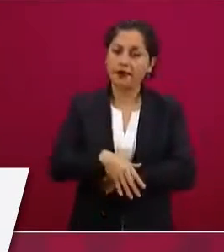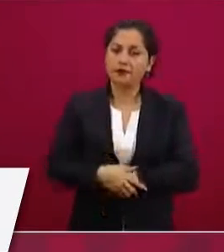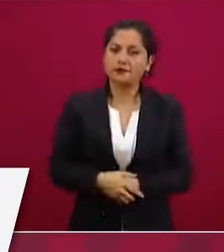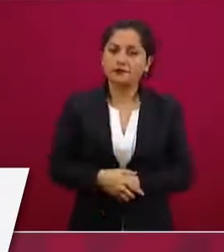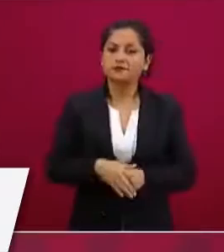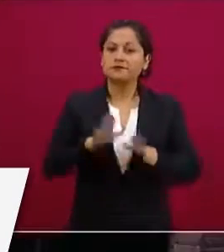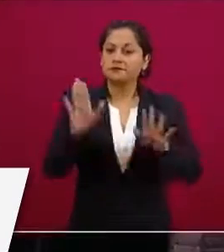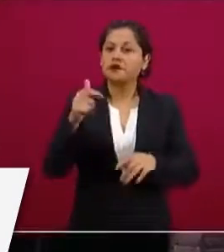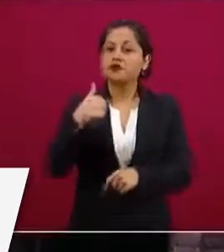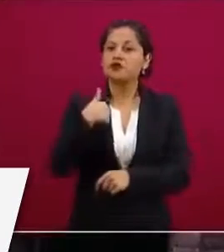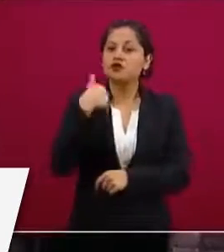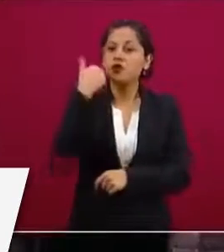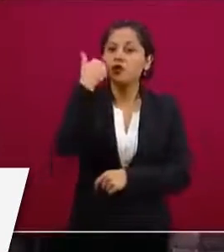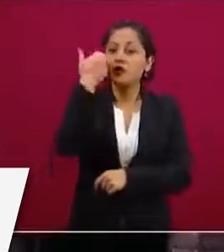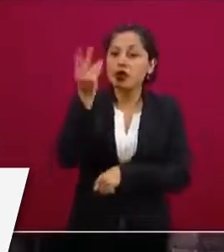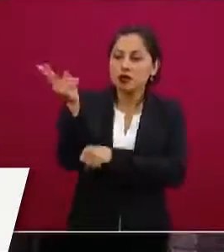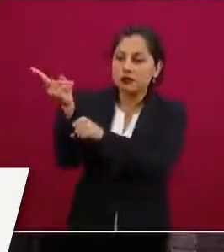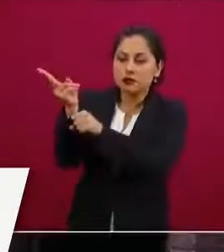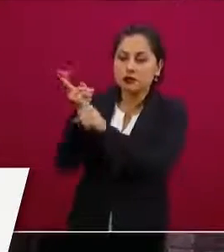viniera